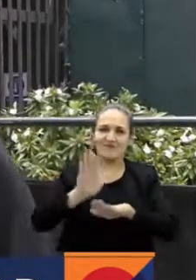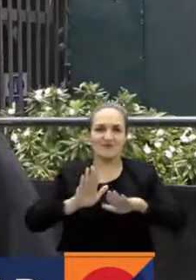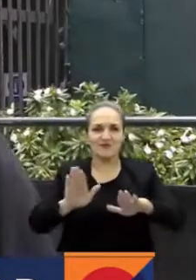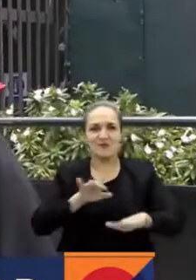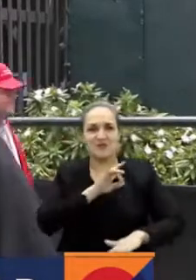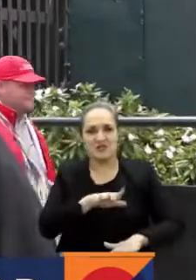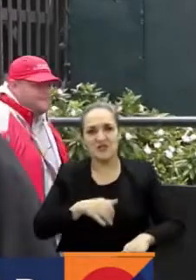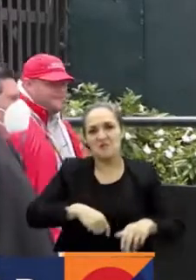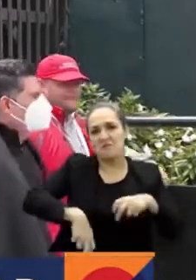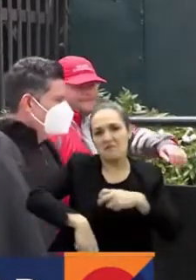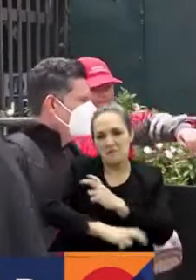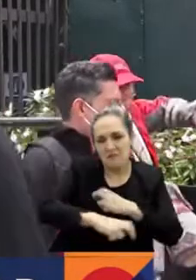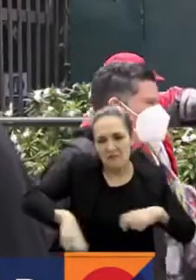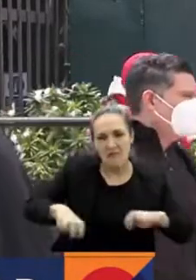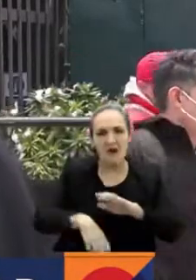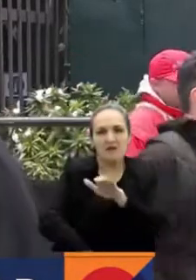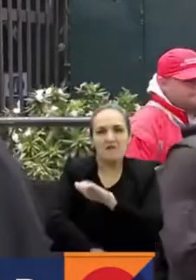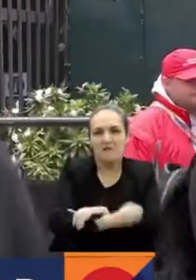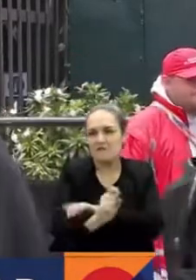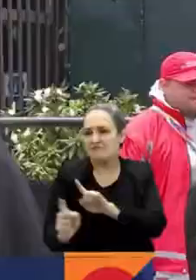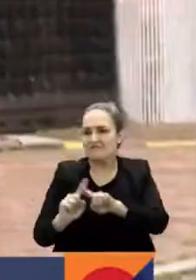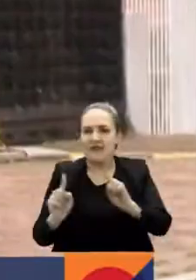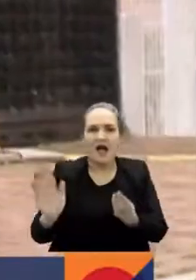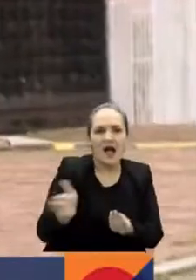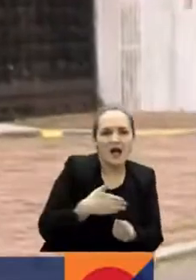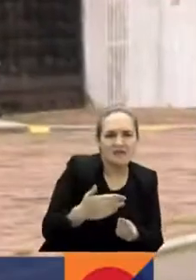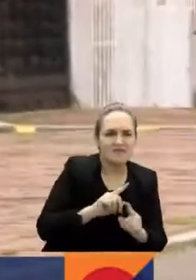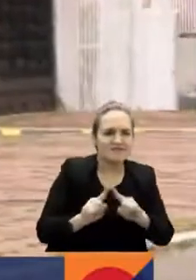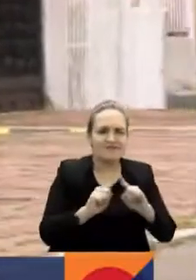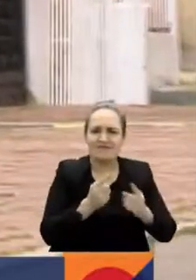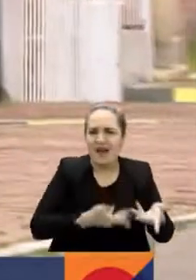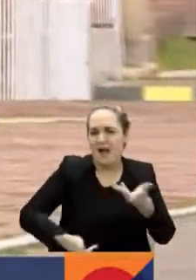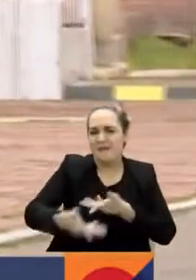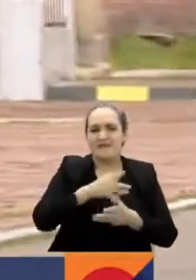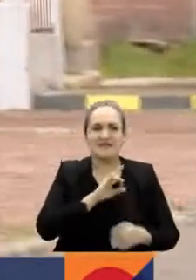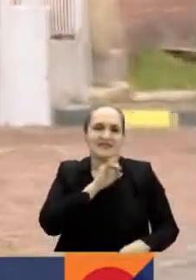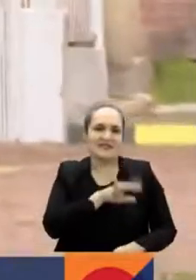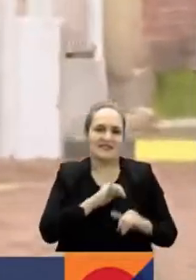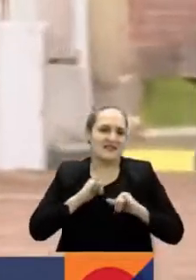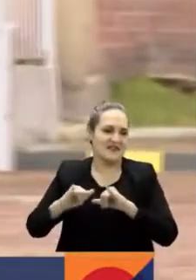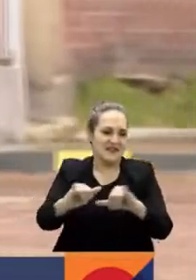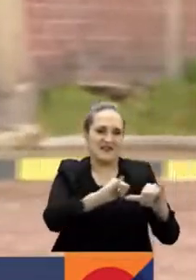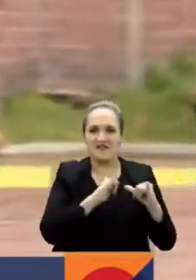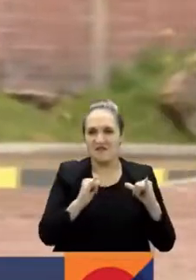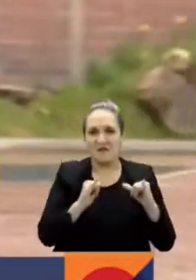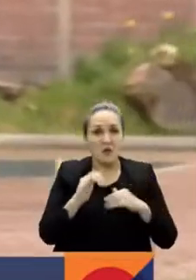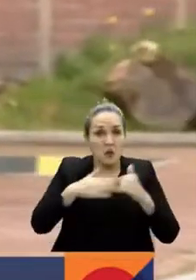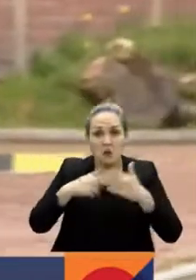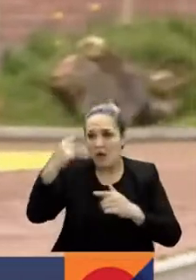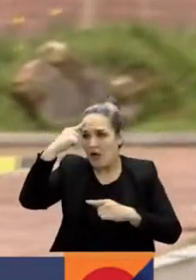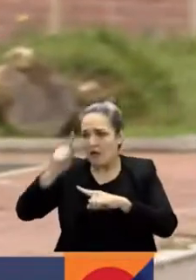jugamos fútbol, o sea, tenemos un buen ambiente entre todos independientemente de lo que piensa cada uno.